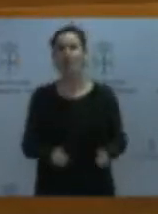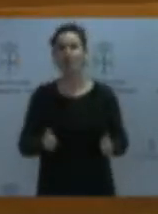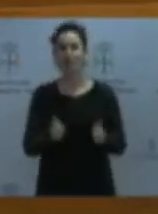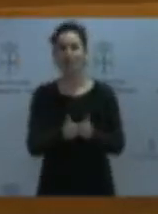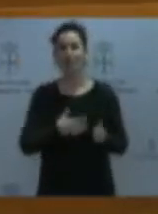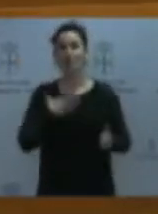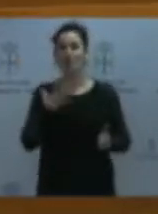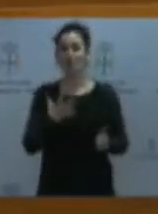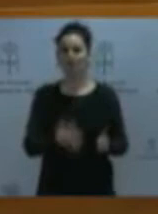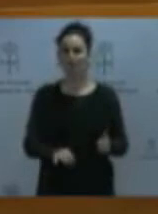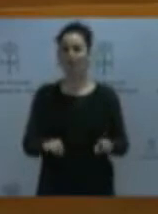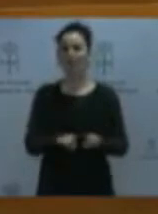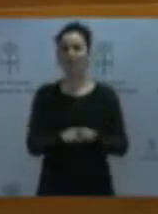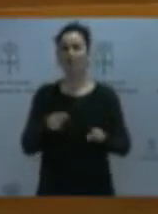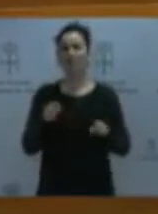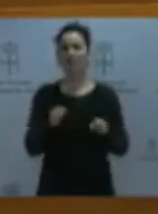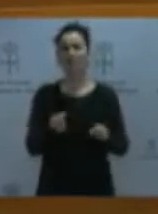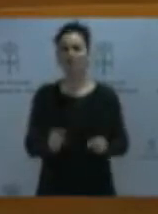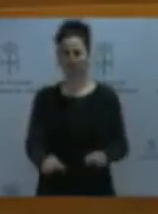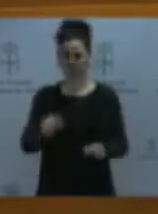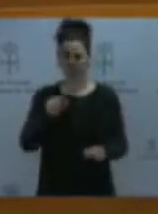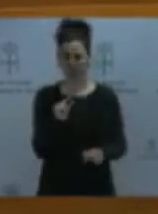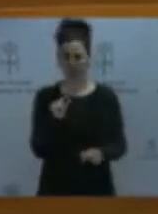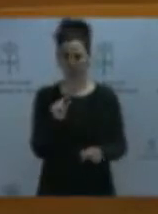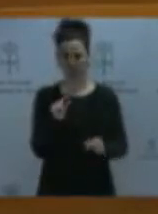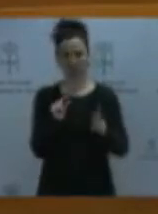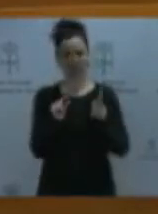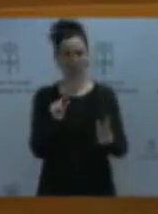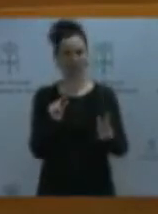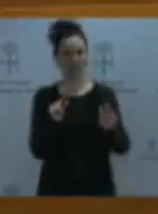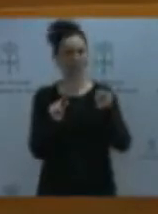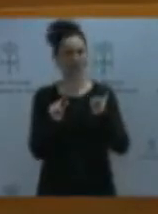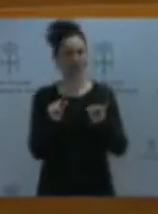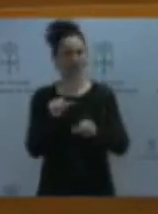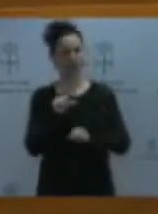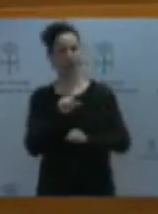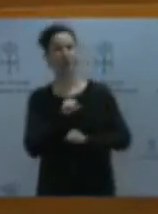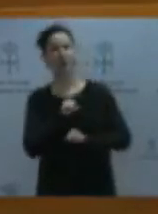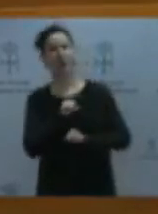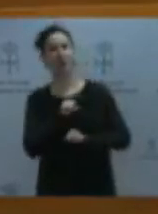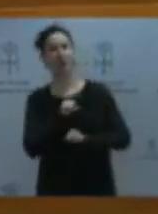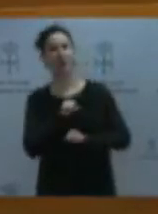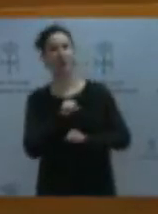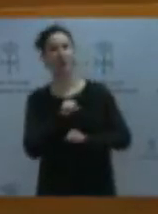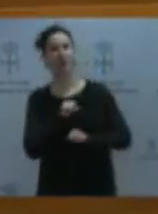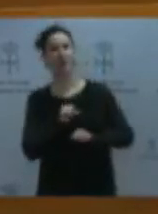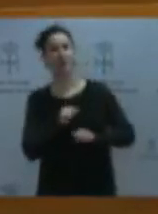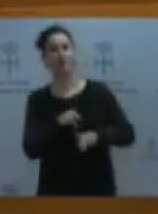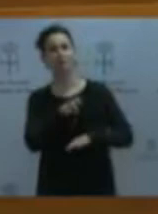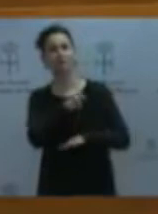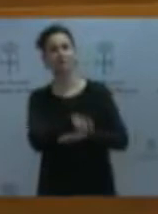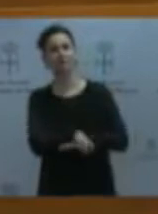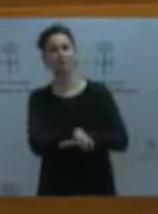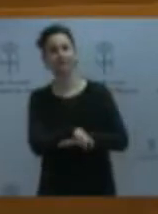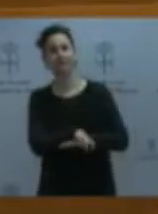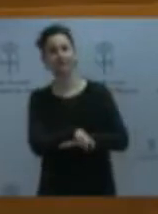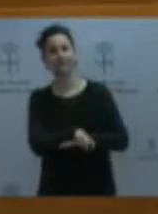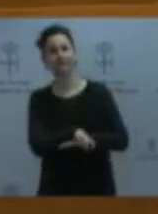las que tienen derecho mientras esperan en un limbo donde los tienen sentados. Y para muchas más cosas, ustedes votaron